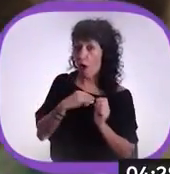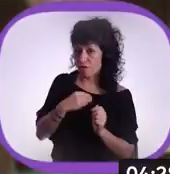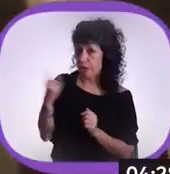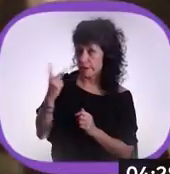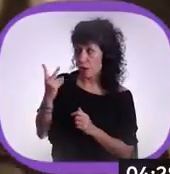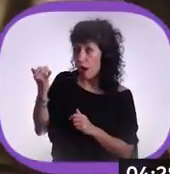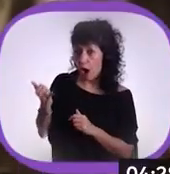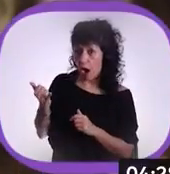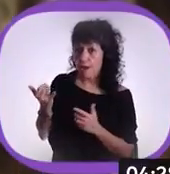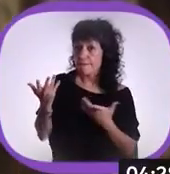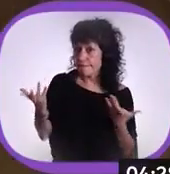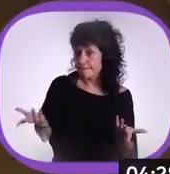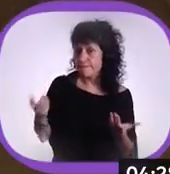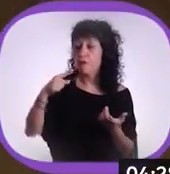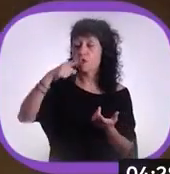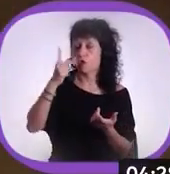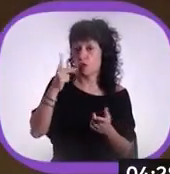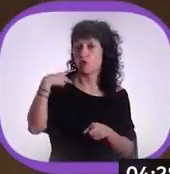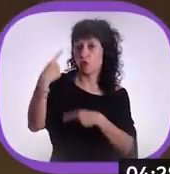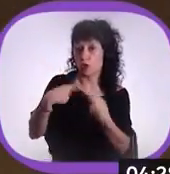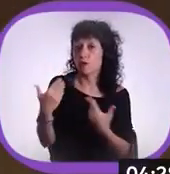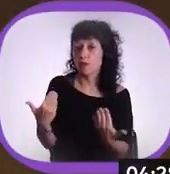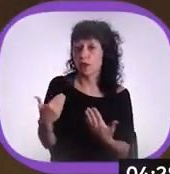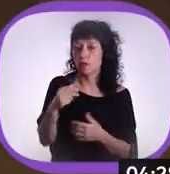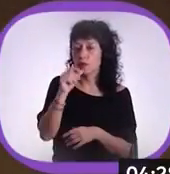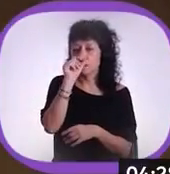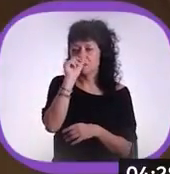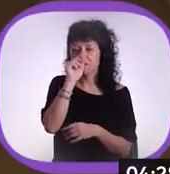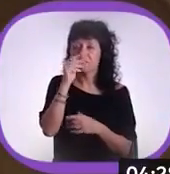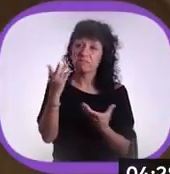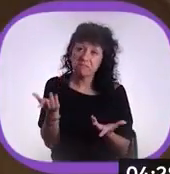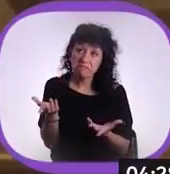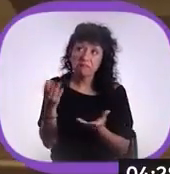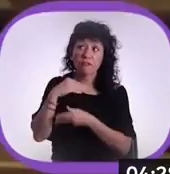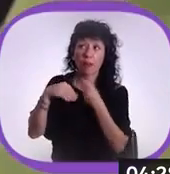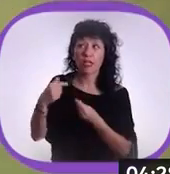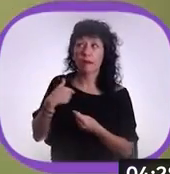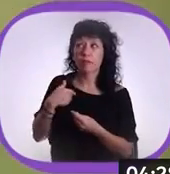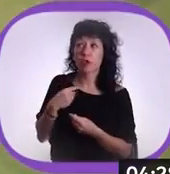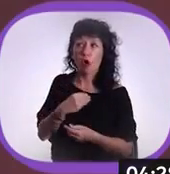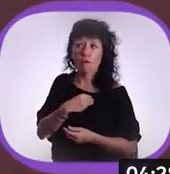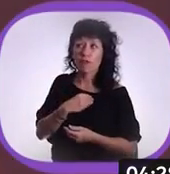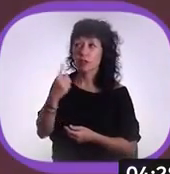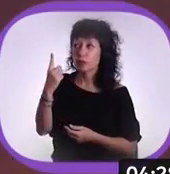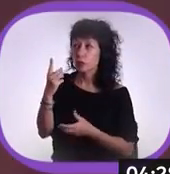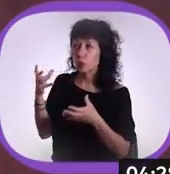sigamos sus heroicos pasos? Si él confió en un Vandal, yo también lo haré.